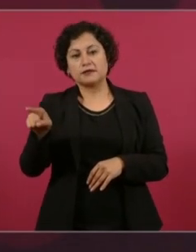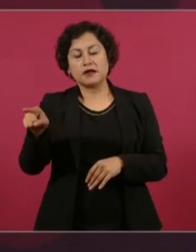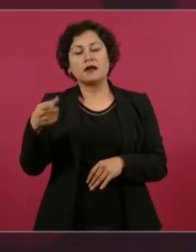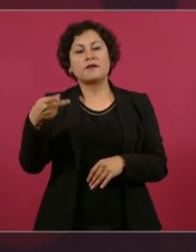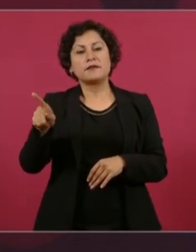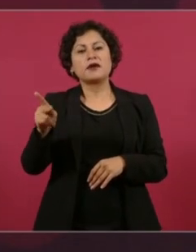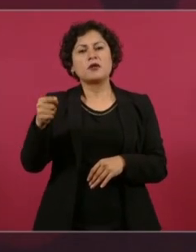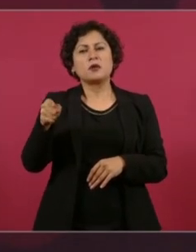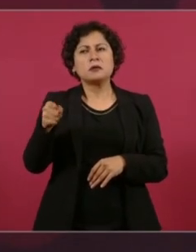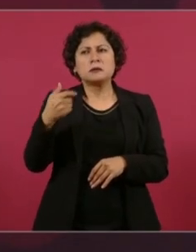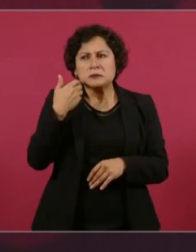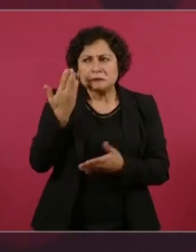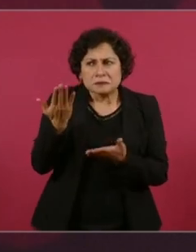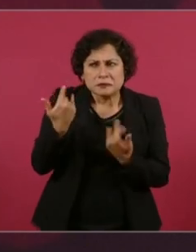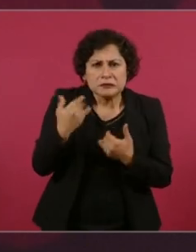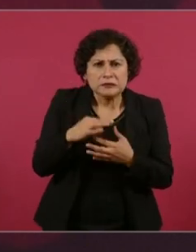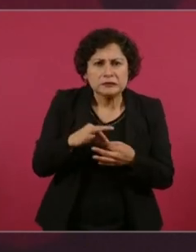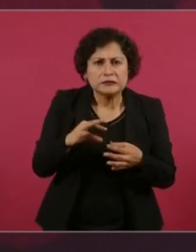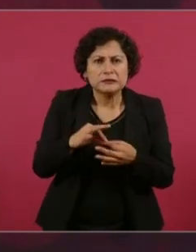Y este